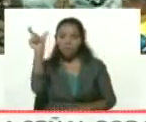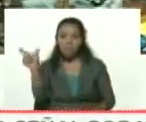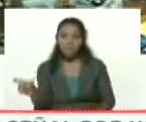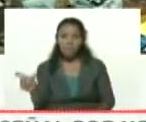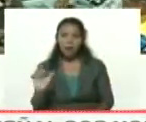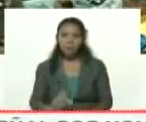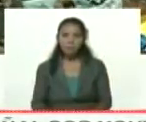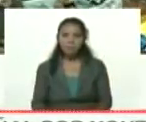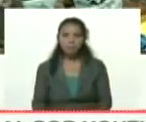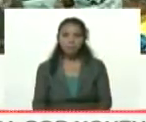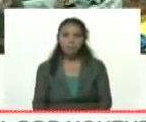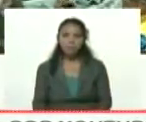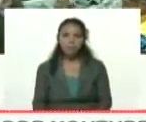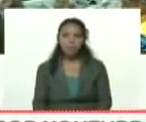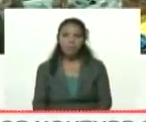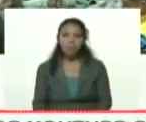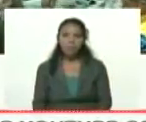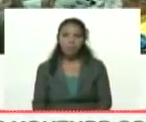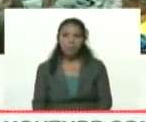¡Venceré!